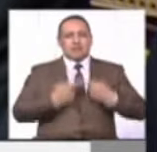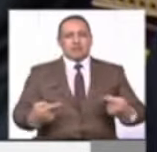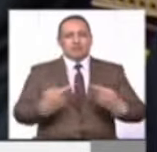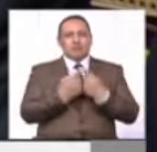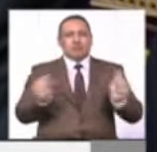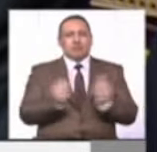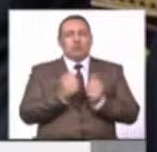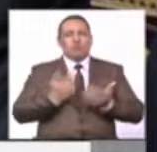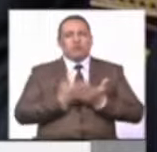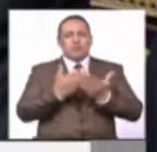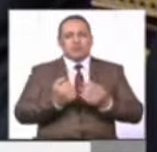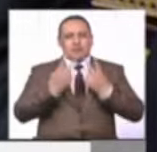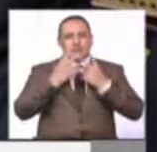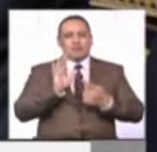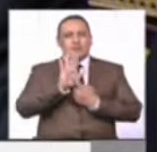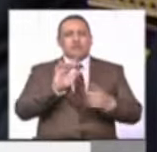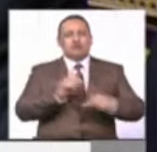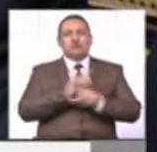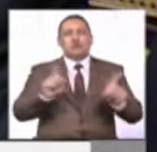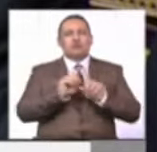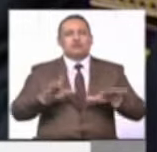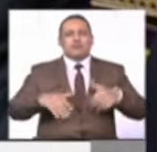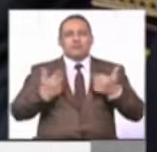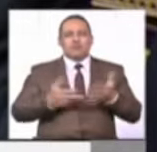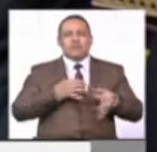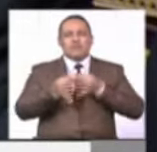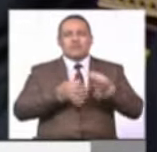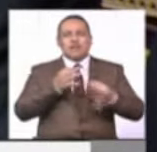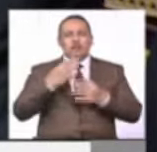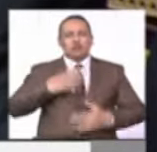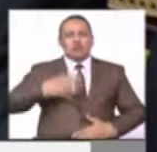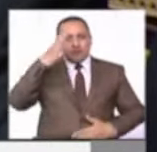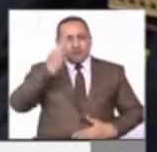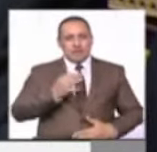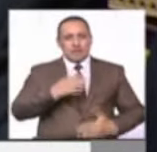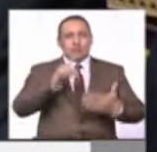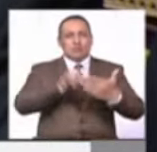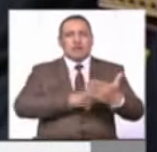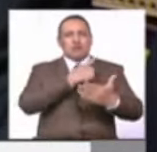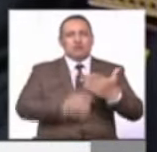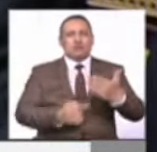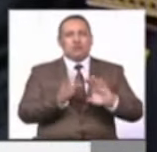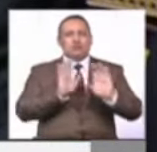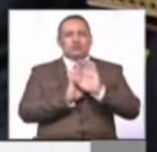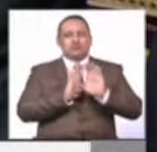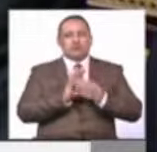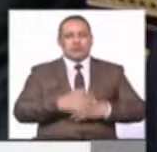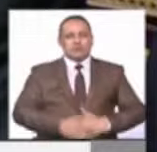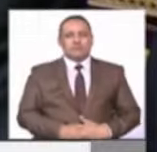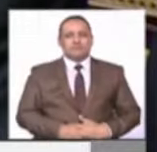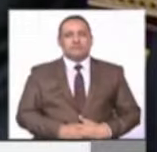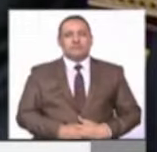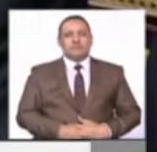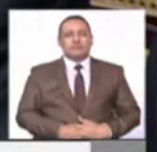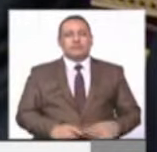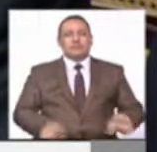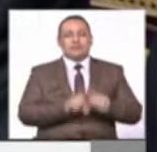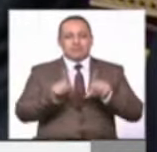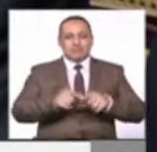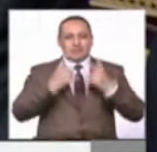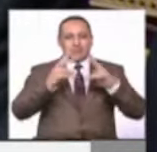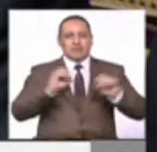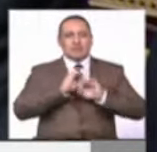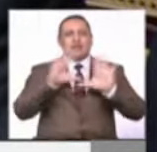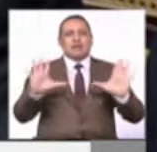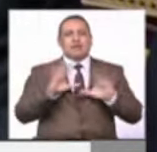criterio interpretativo no puede redundar en una supuesta fracción constitucional es Claro